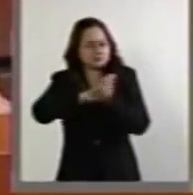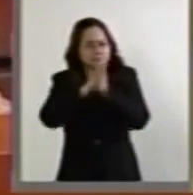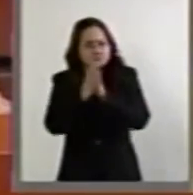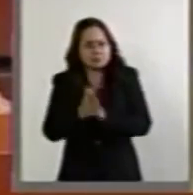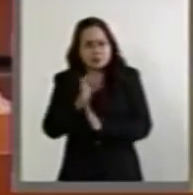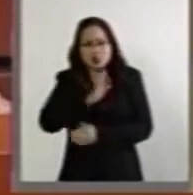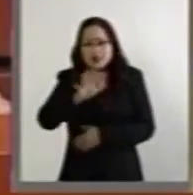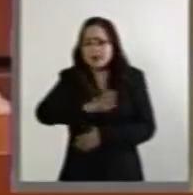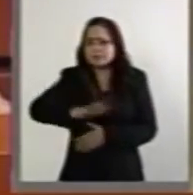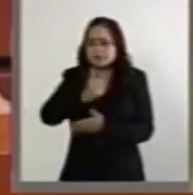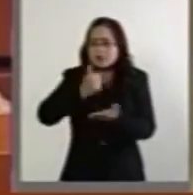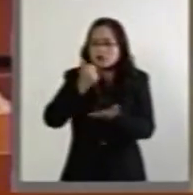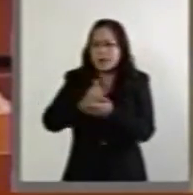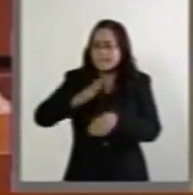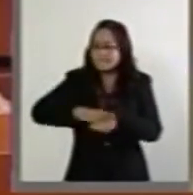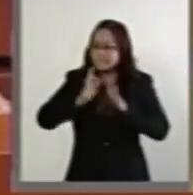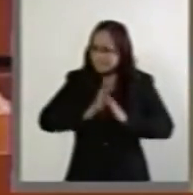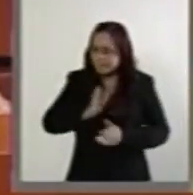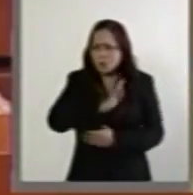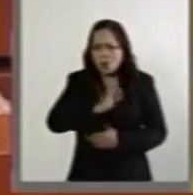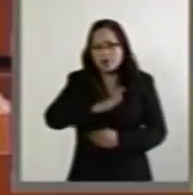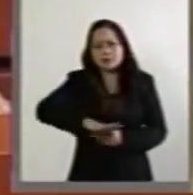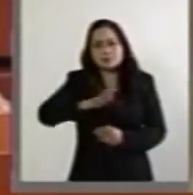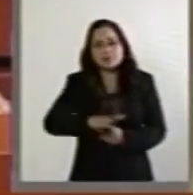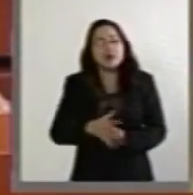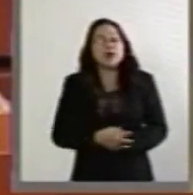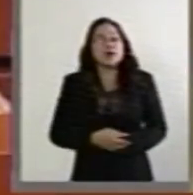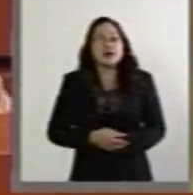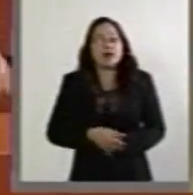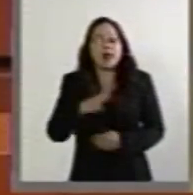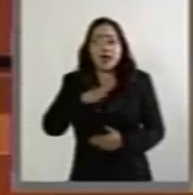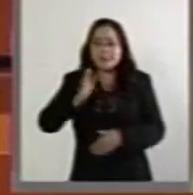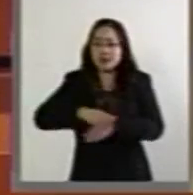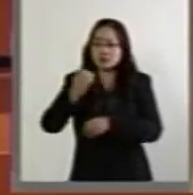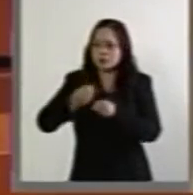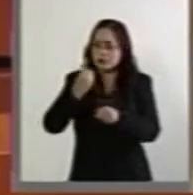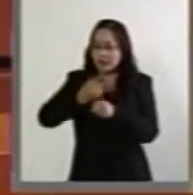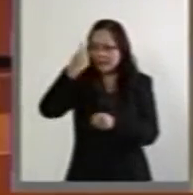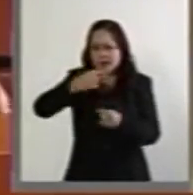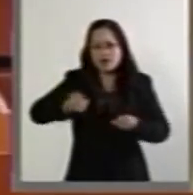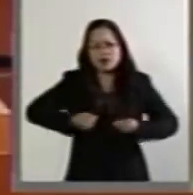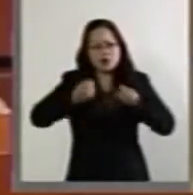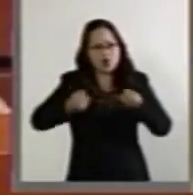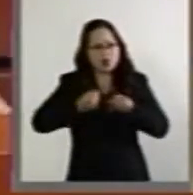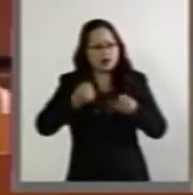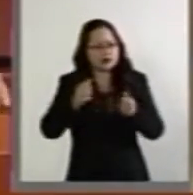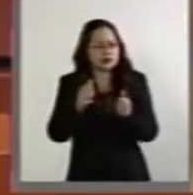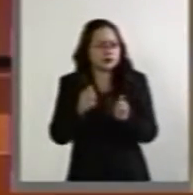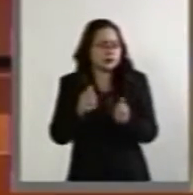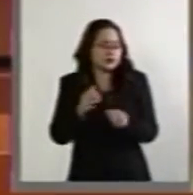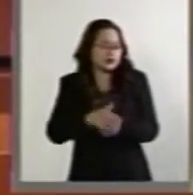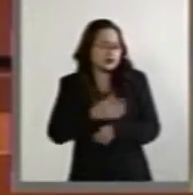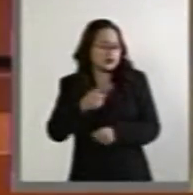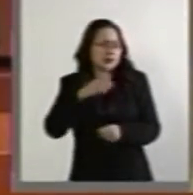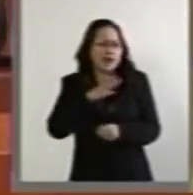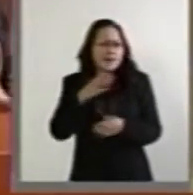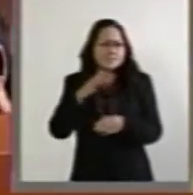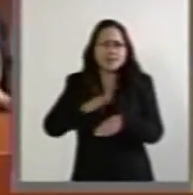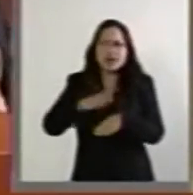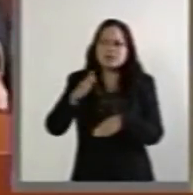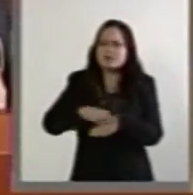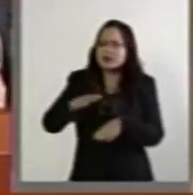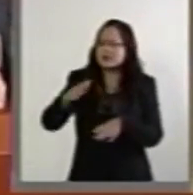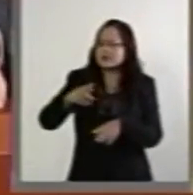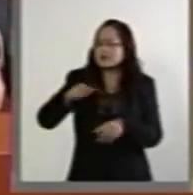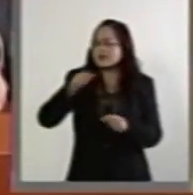en la ciudad. Se abrieron oportunidades para los jóvenes con la apertura de más de